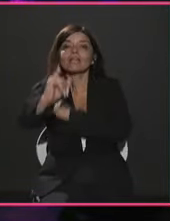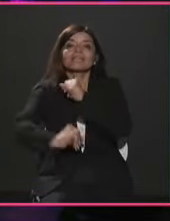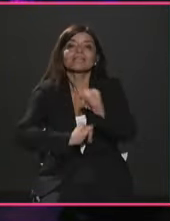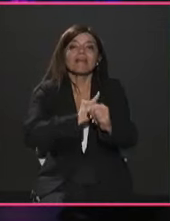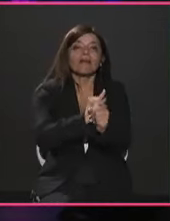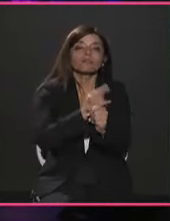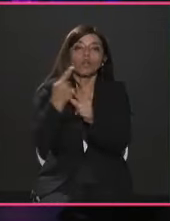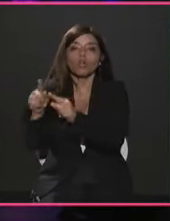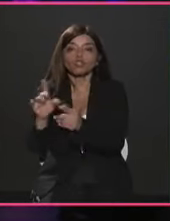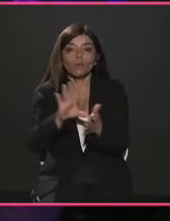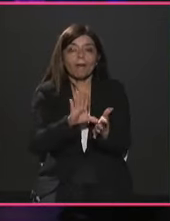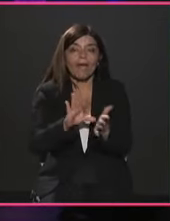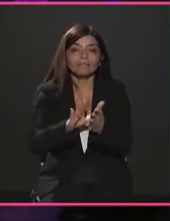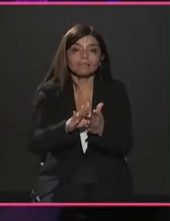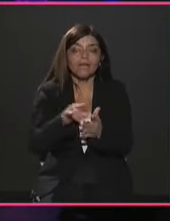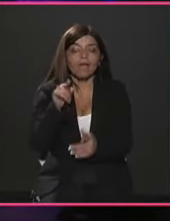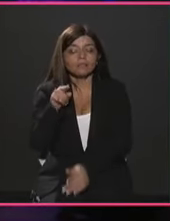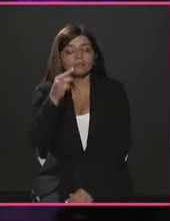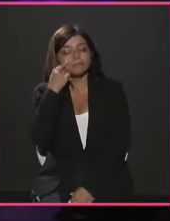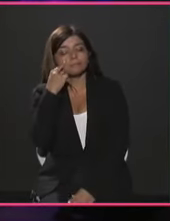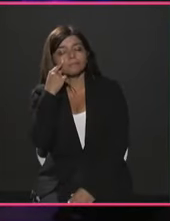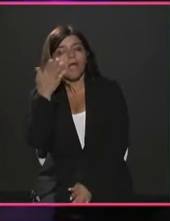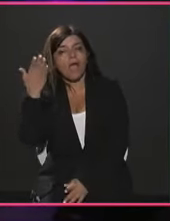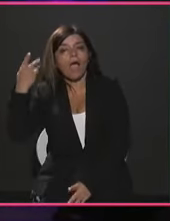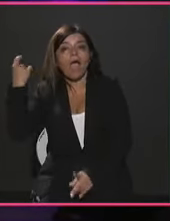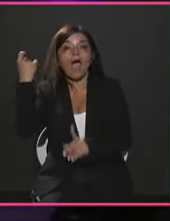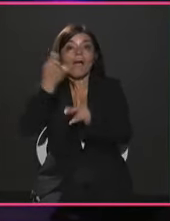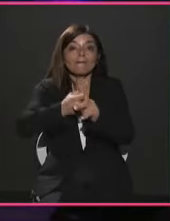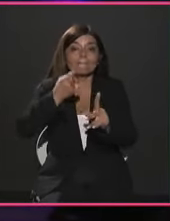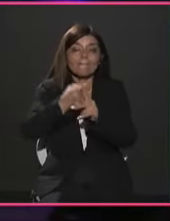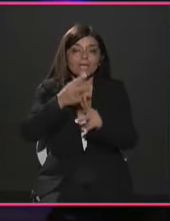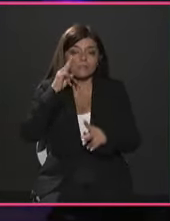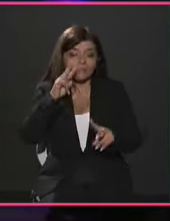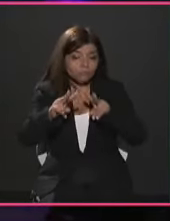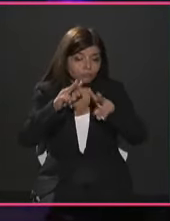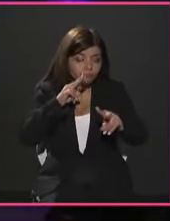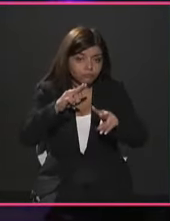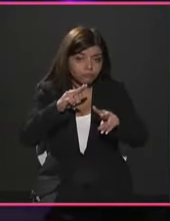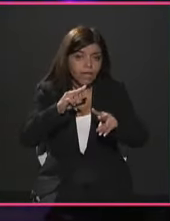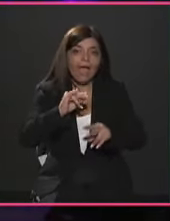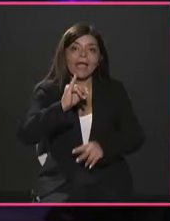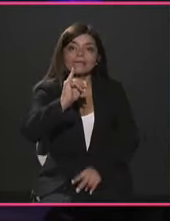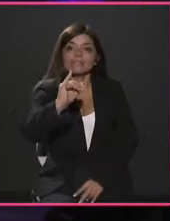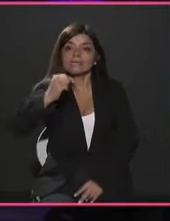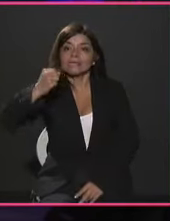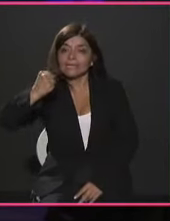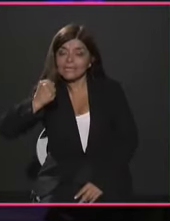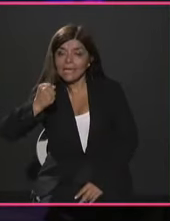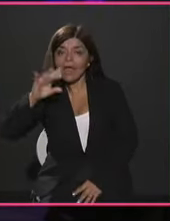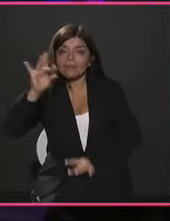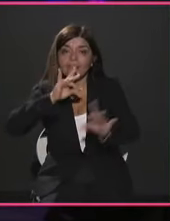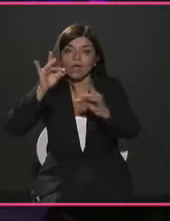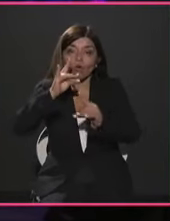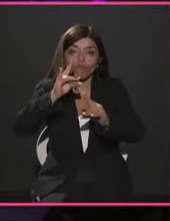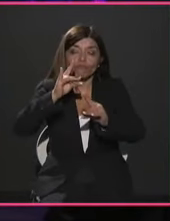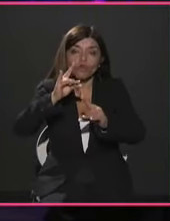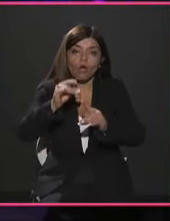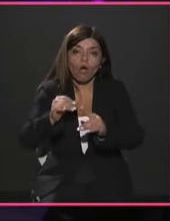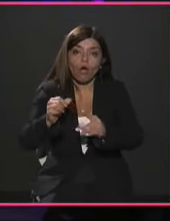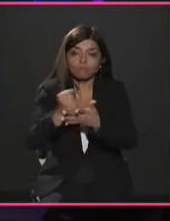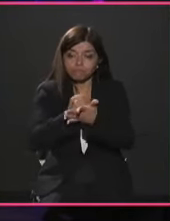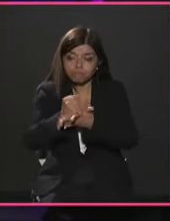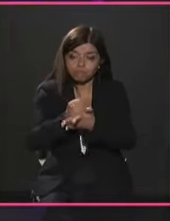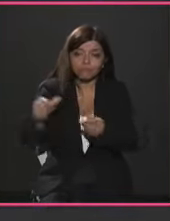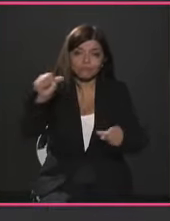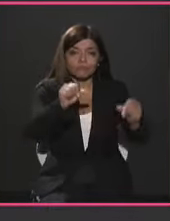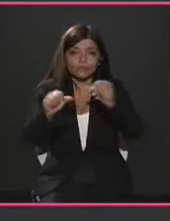ese es el tipo de titulares que se veían hace un par de meses en la red Inteligencia artificial descubrió compuestos que